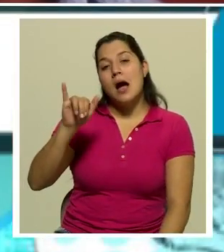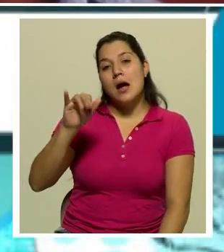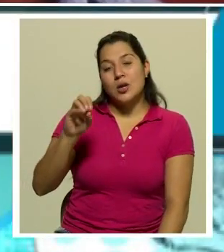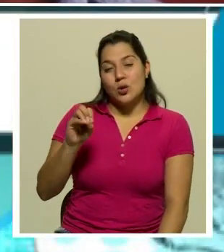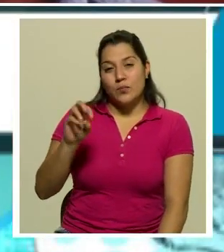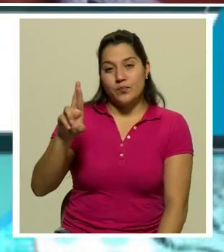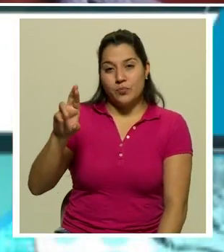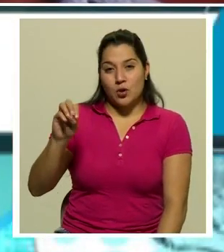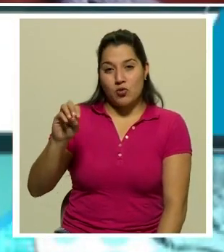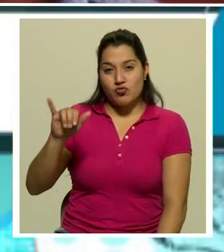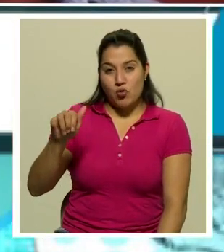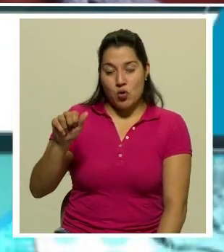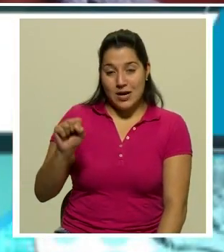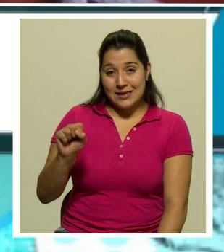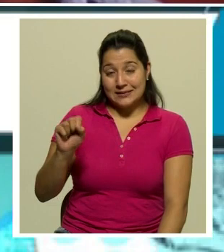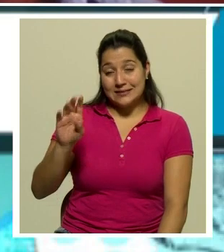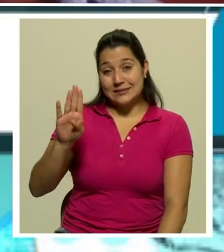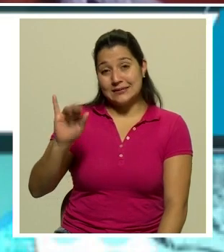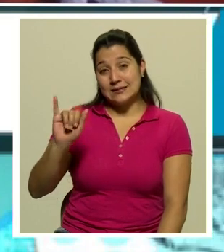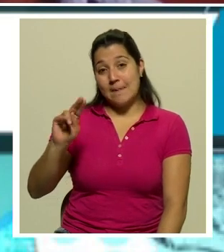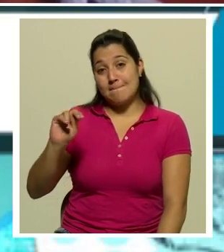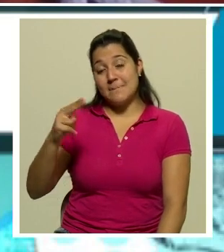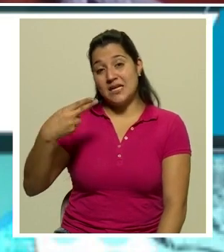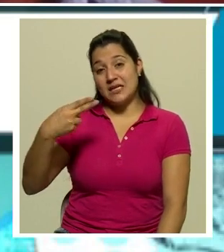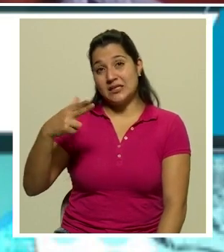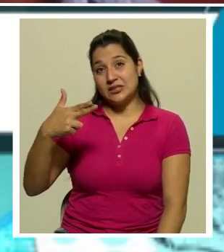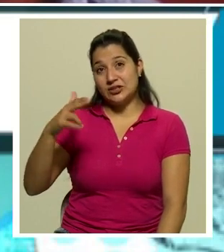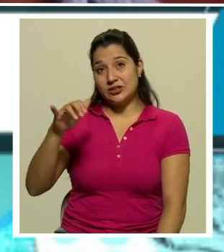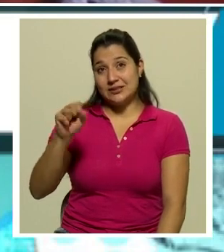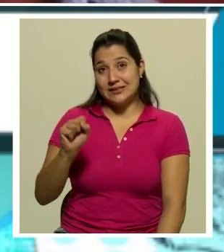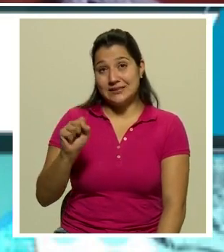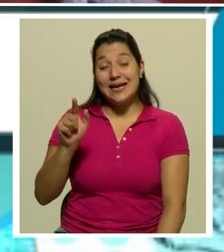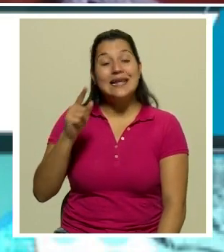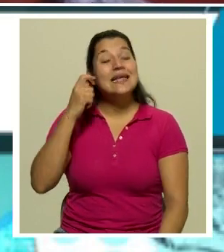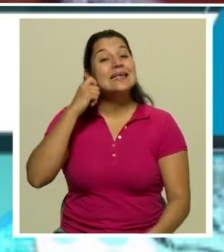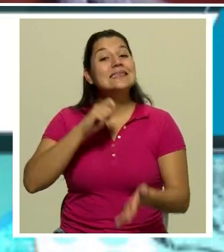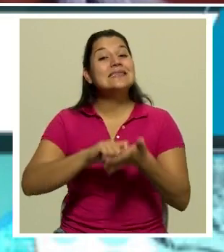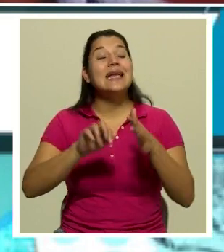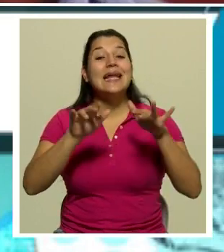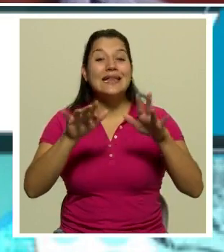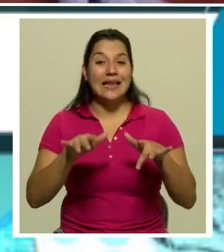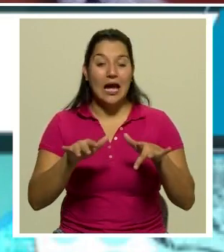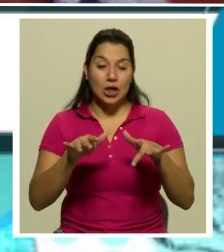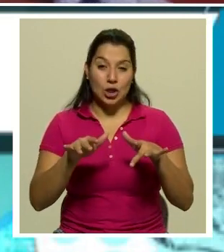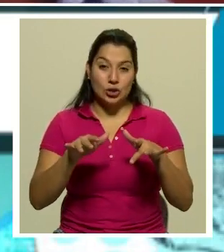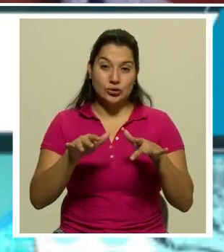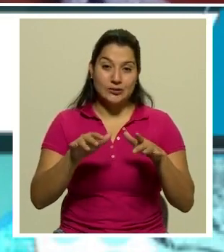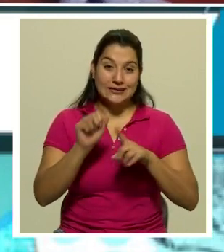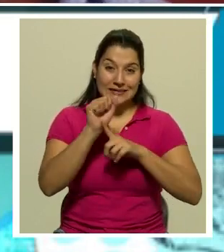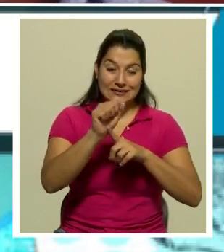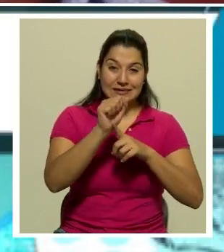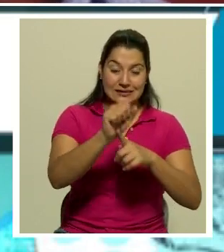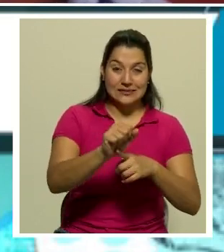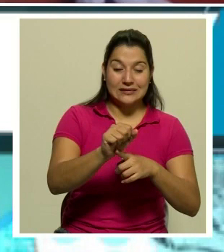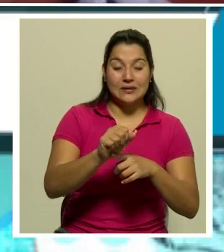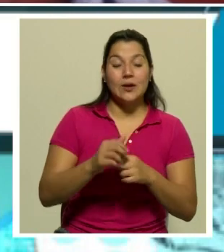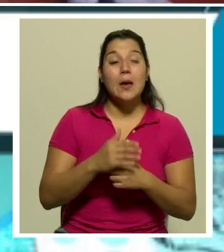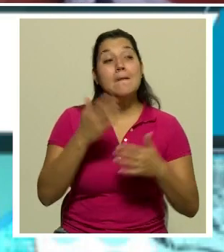secretario de la Conferencia de Trabajadores Rerum Novarum. Bienvenido al set de Costa Rica Noticias, don